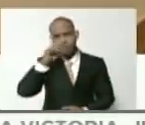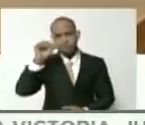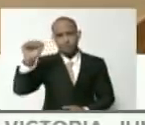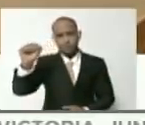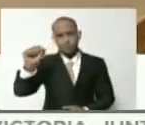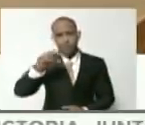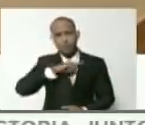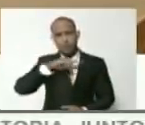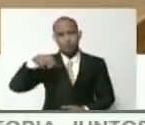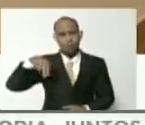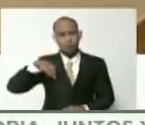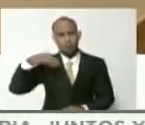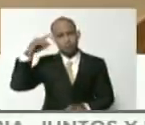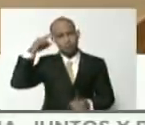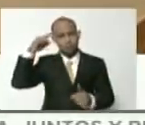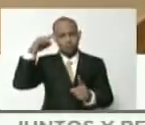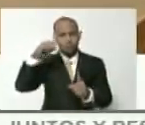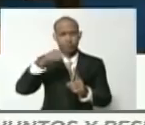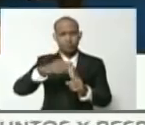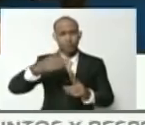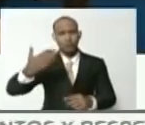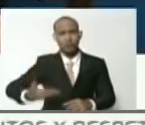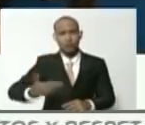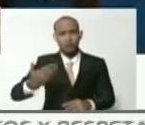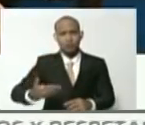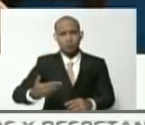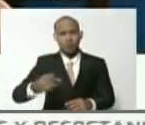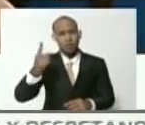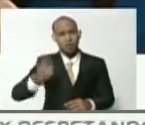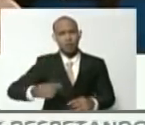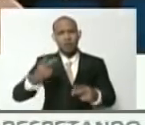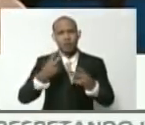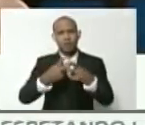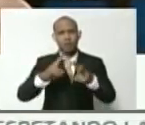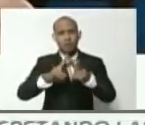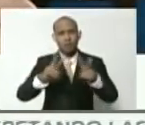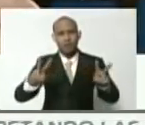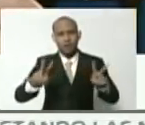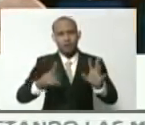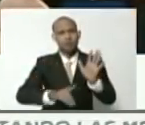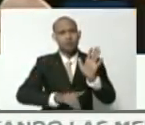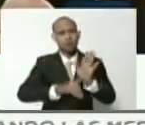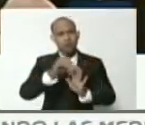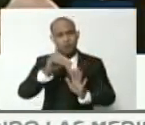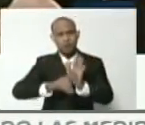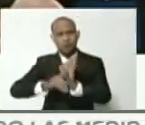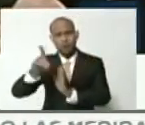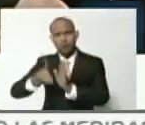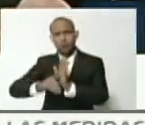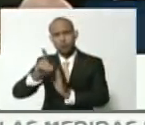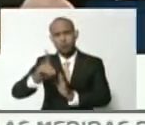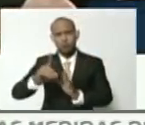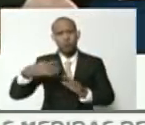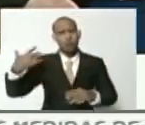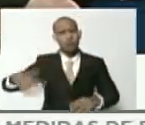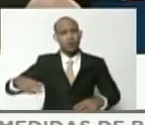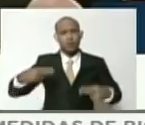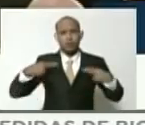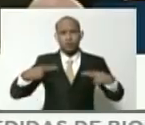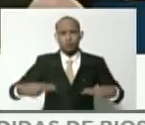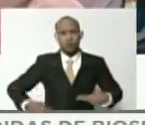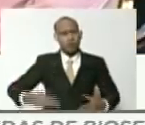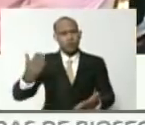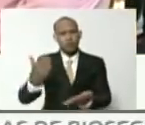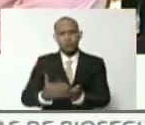nuestros principios de fomentar la paz, el desarrollo y los derechos humanos,